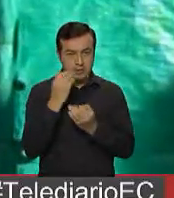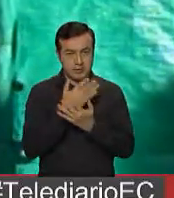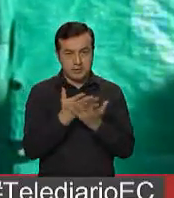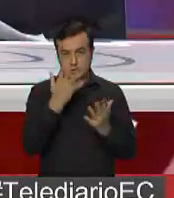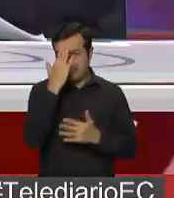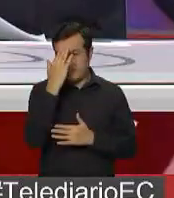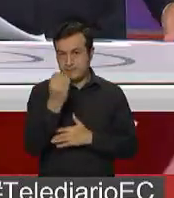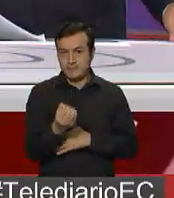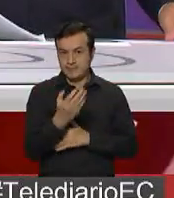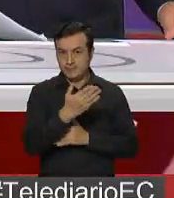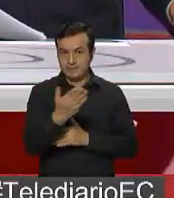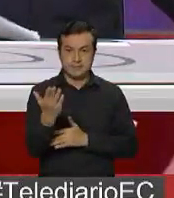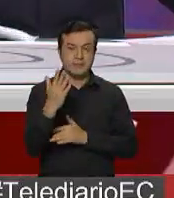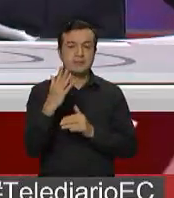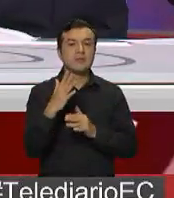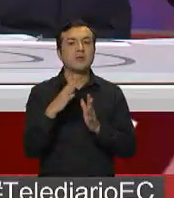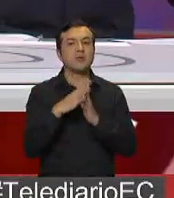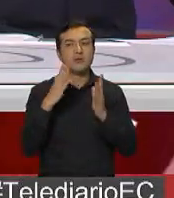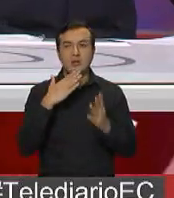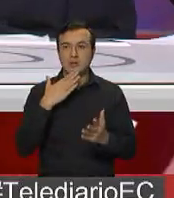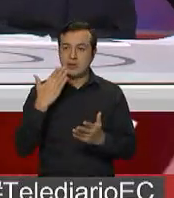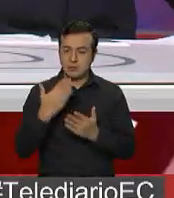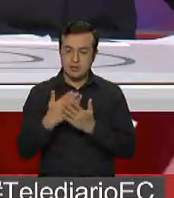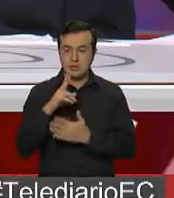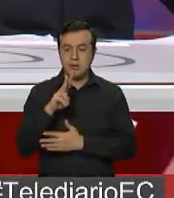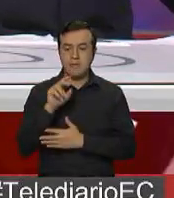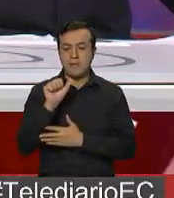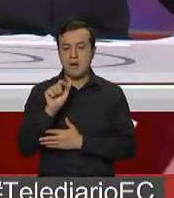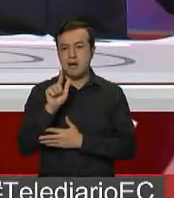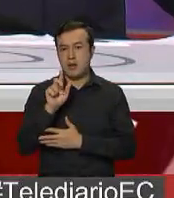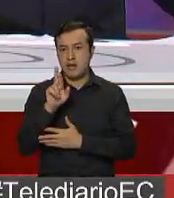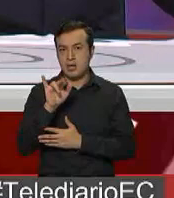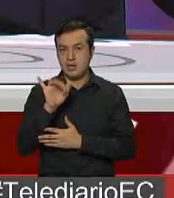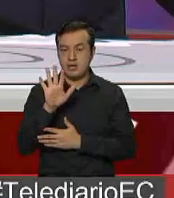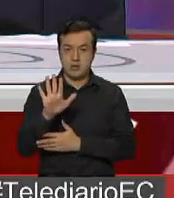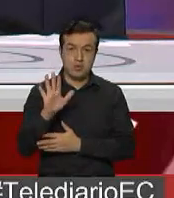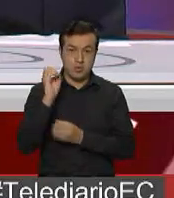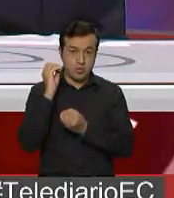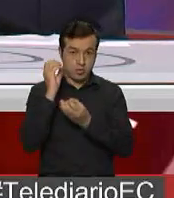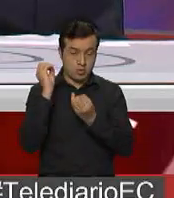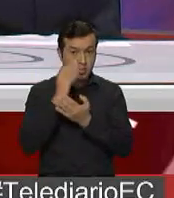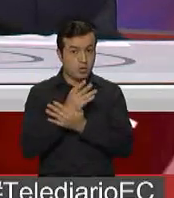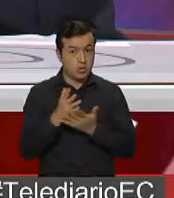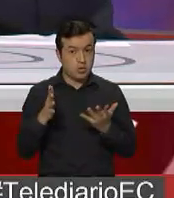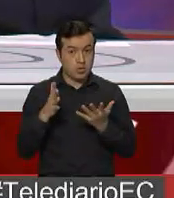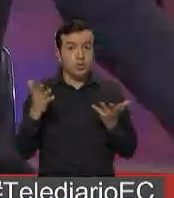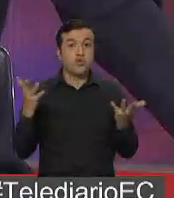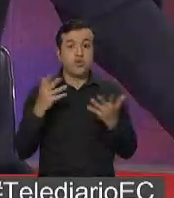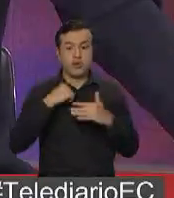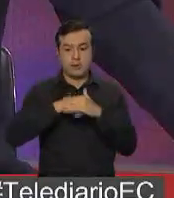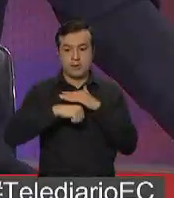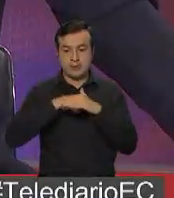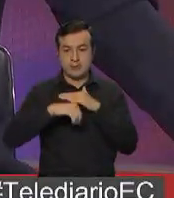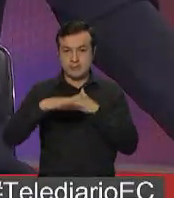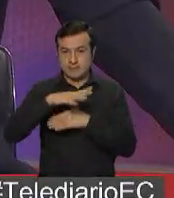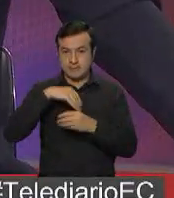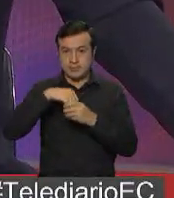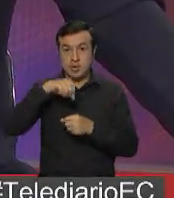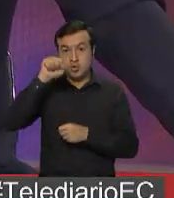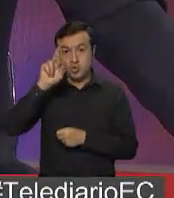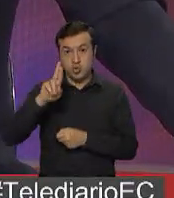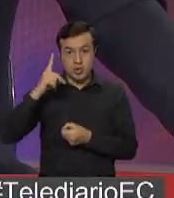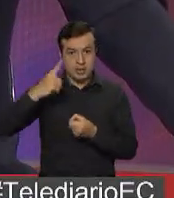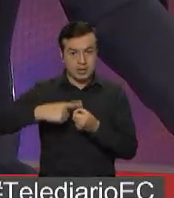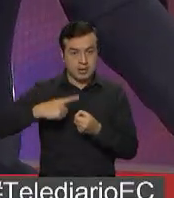Buenos días. Buenos días y muchas gracias a Valeria Villarruel por ofrecernos este informe. desde la estación de la Magdalena al sur de la